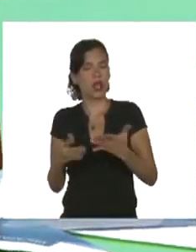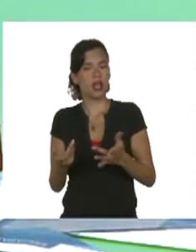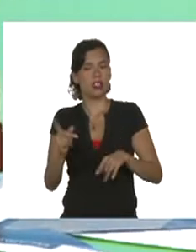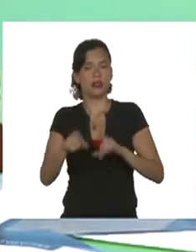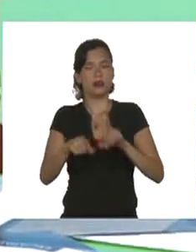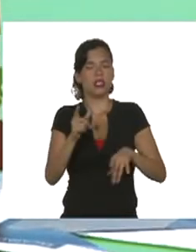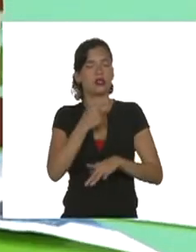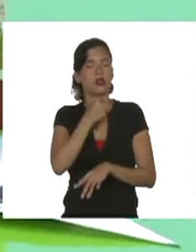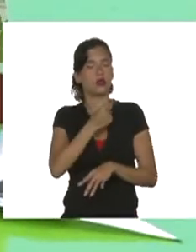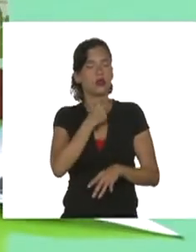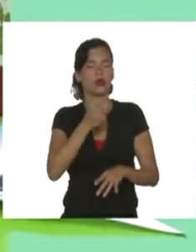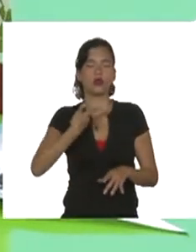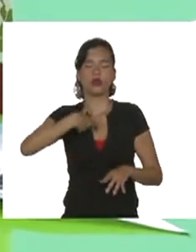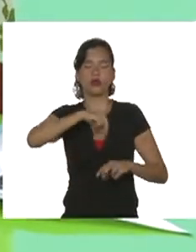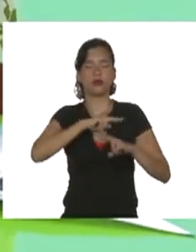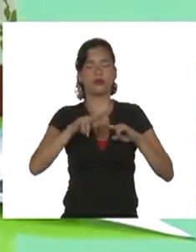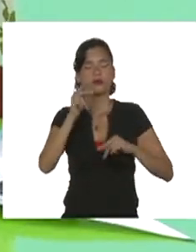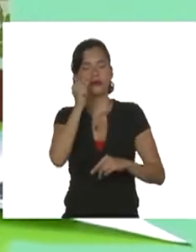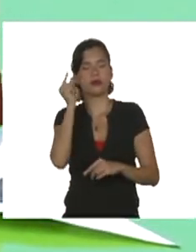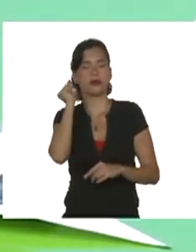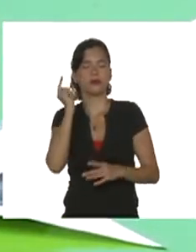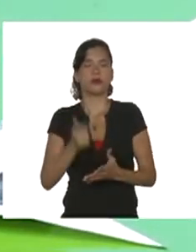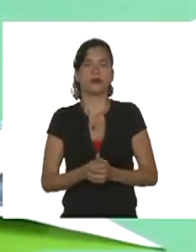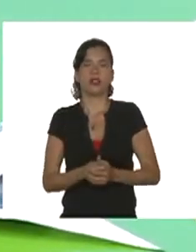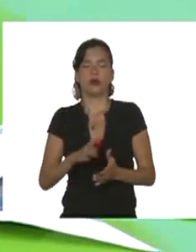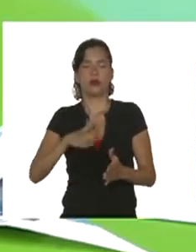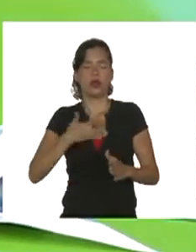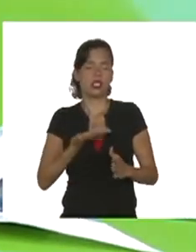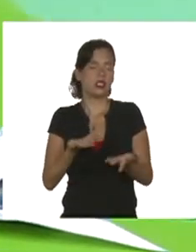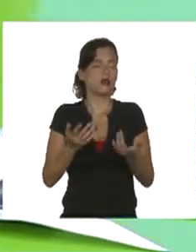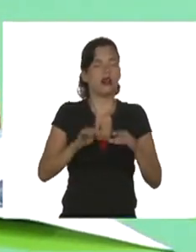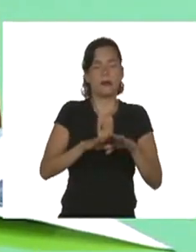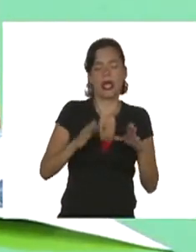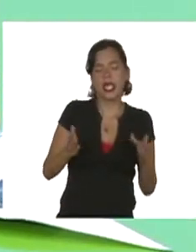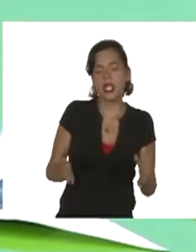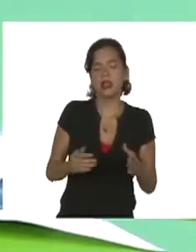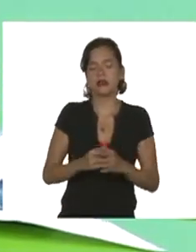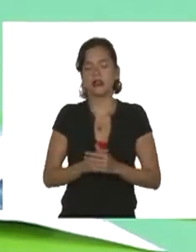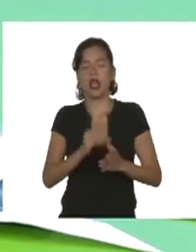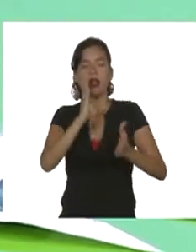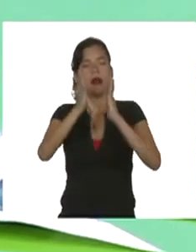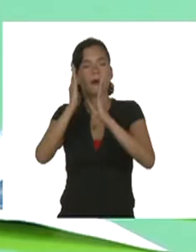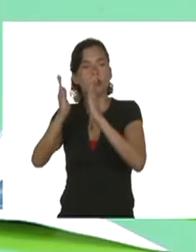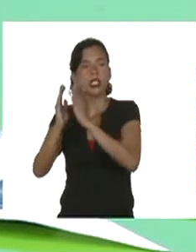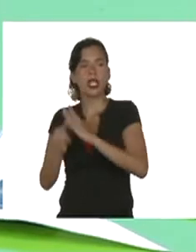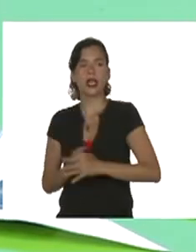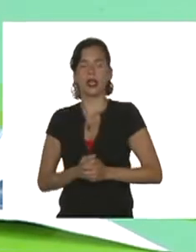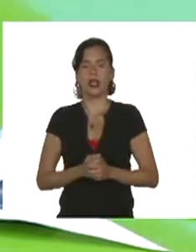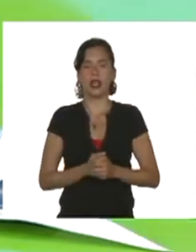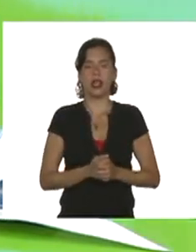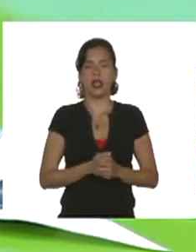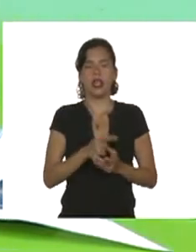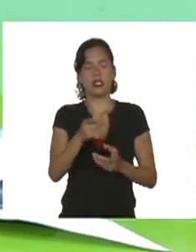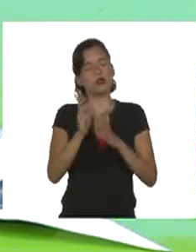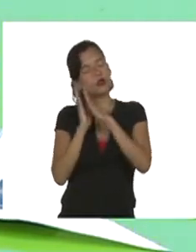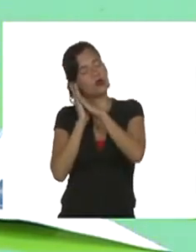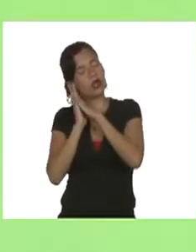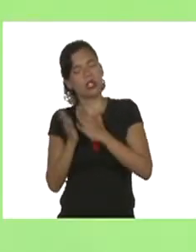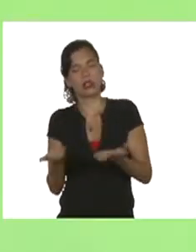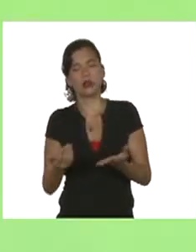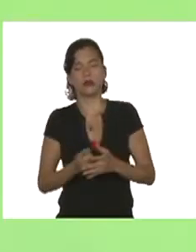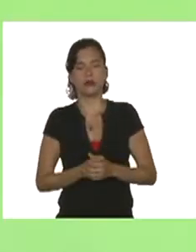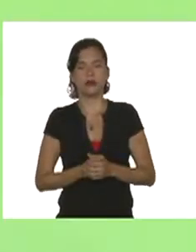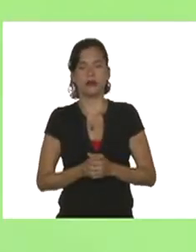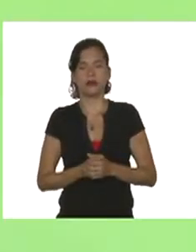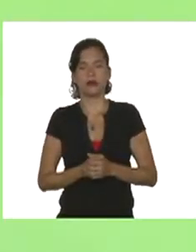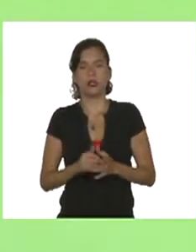la preferencia de nuestra niña y niño, puede ser una mesita, la biblioteca, en su habitación,